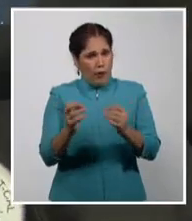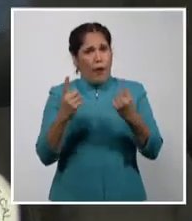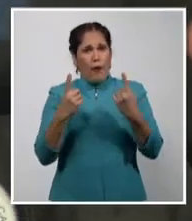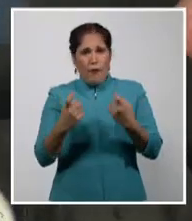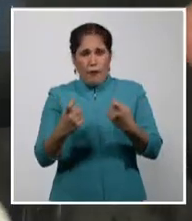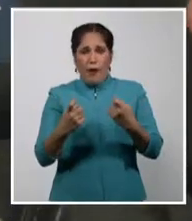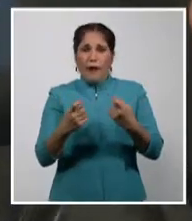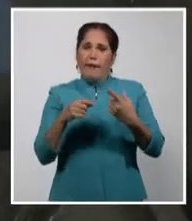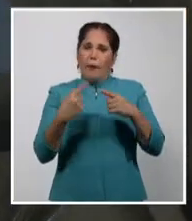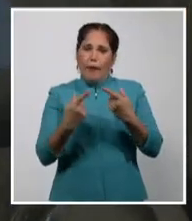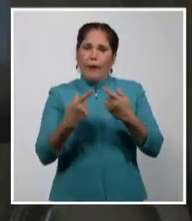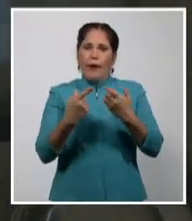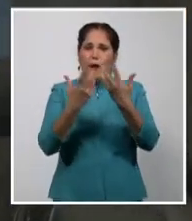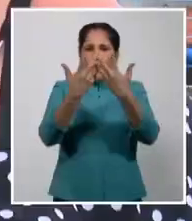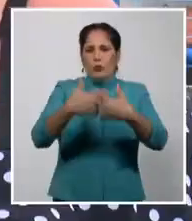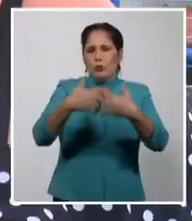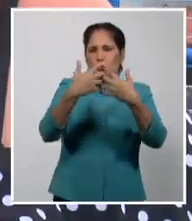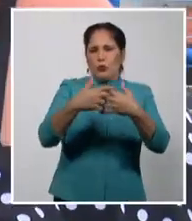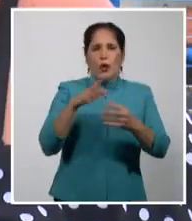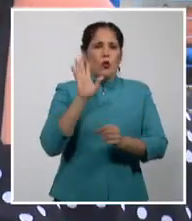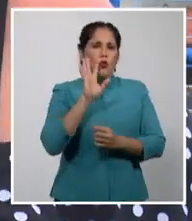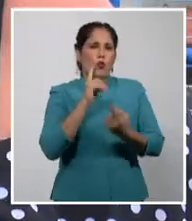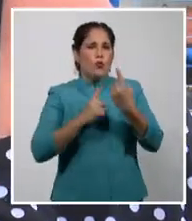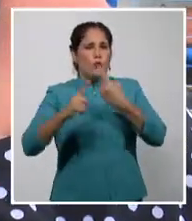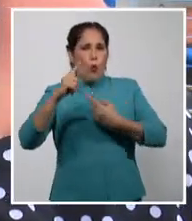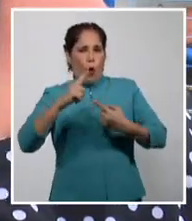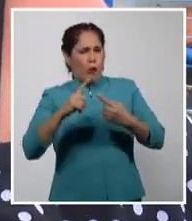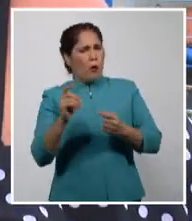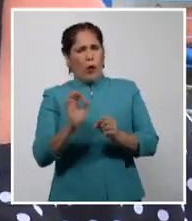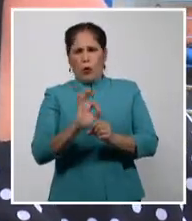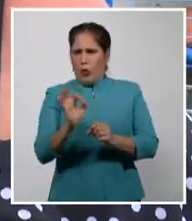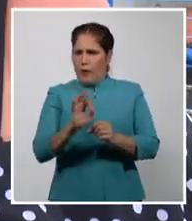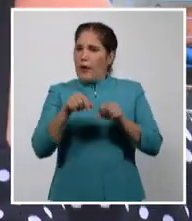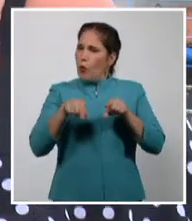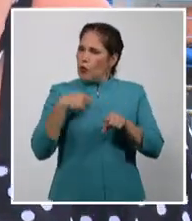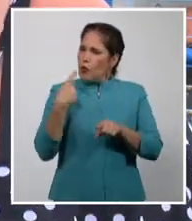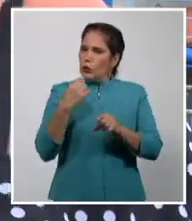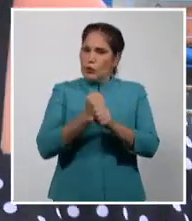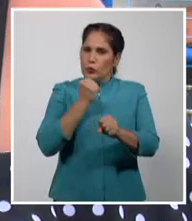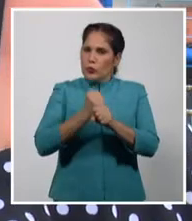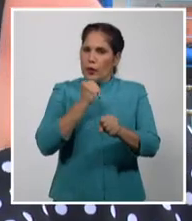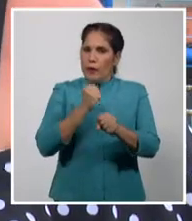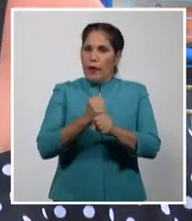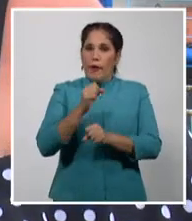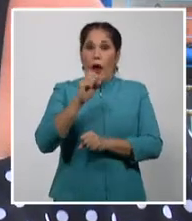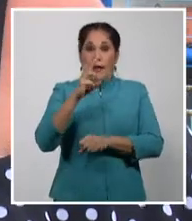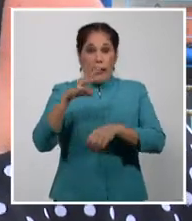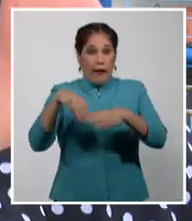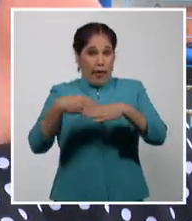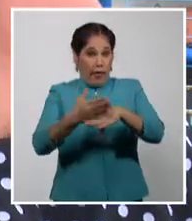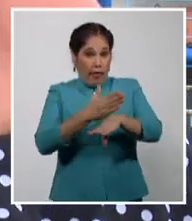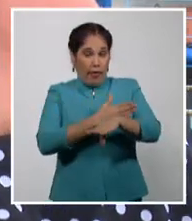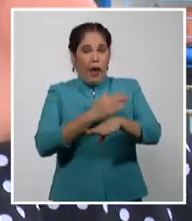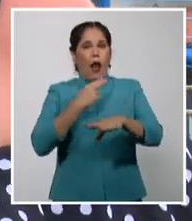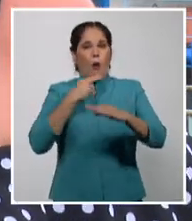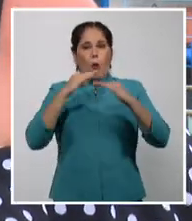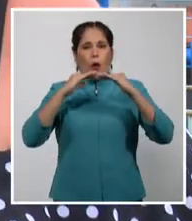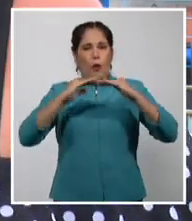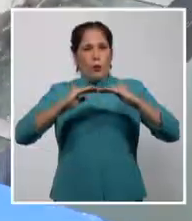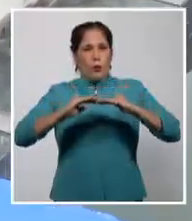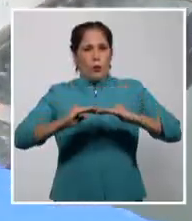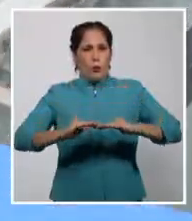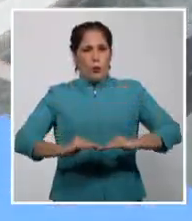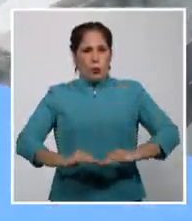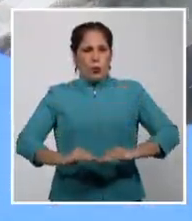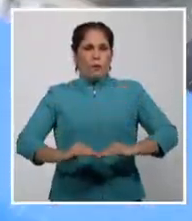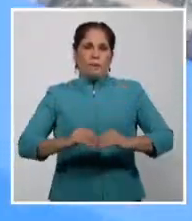planta que puede tener suciedades y demás avanzada. Estoy hablando de 72 horas que el agua puede bajar por debajo de